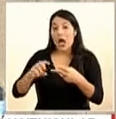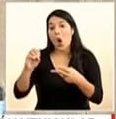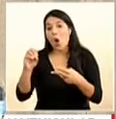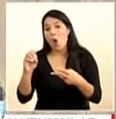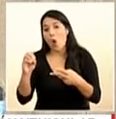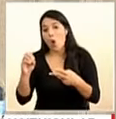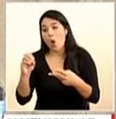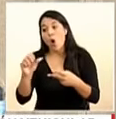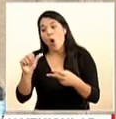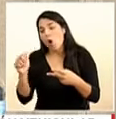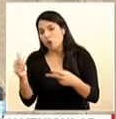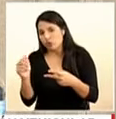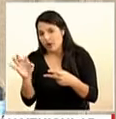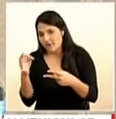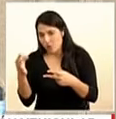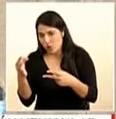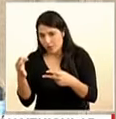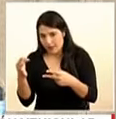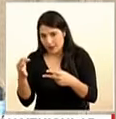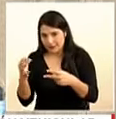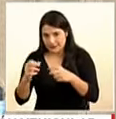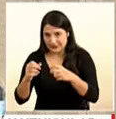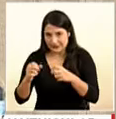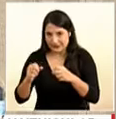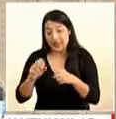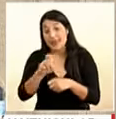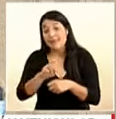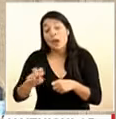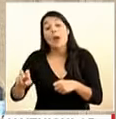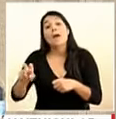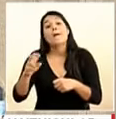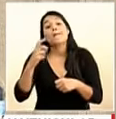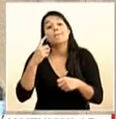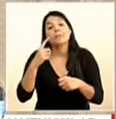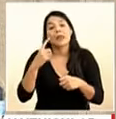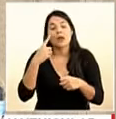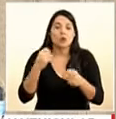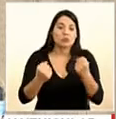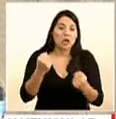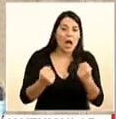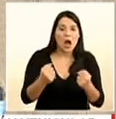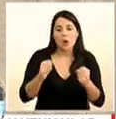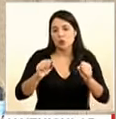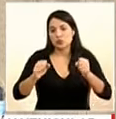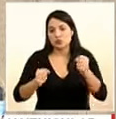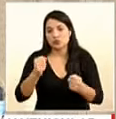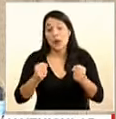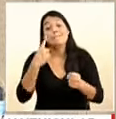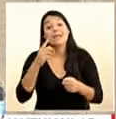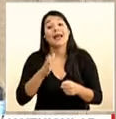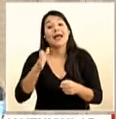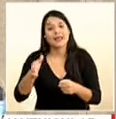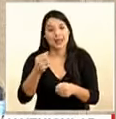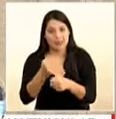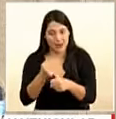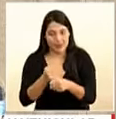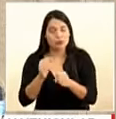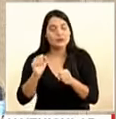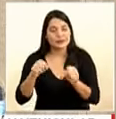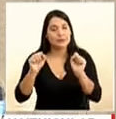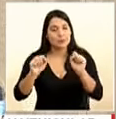otro tipo de vehículo para el transporte a sus trabajos tal cual se ha venido aplicando en las otras medidas de la restricción vehicular